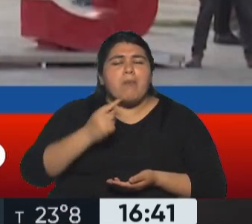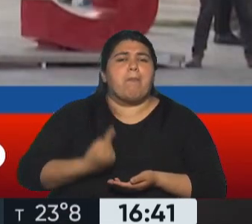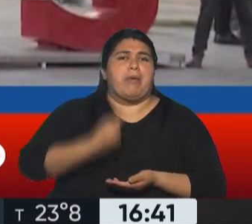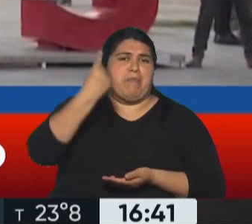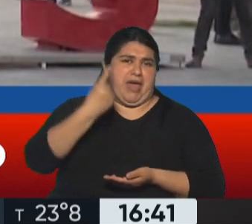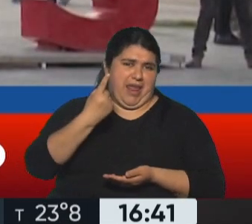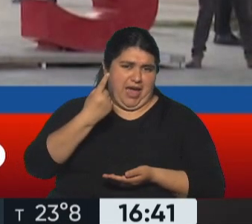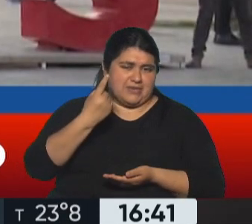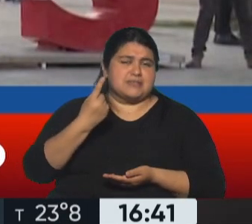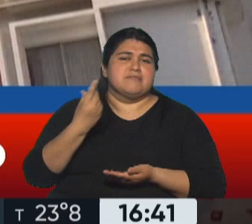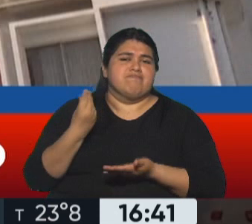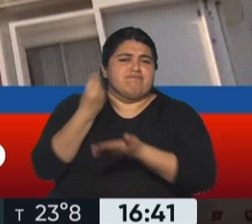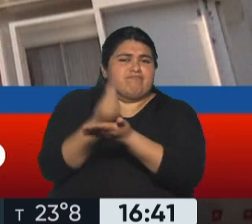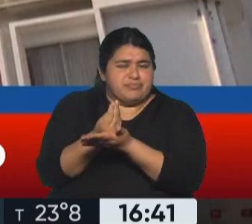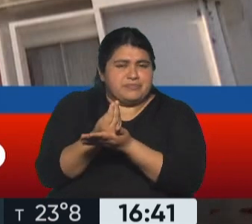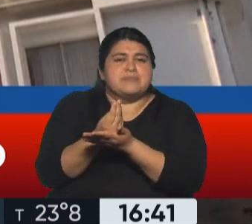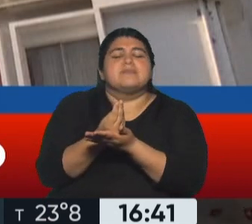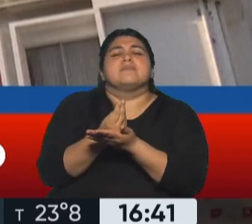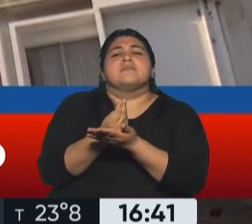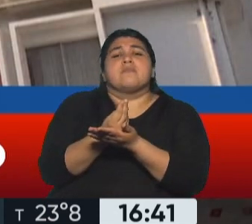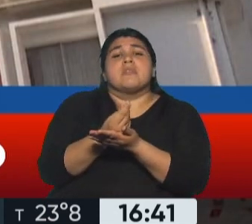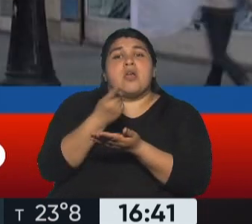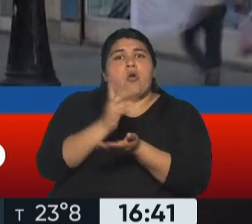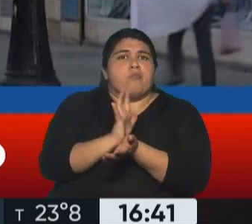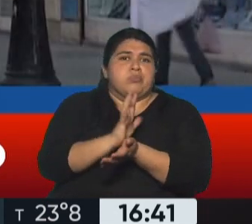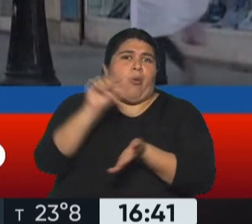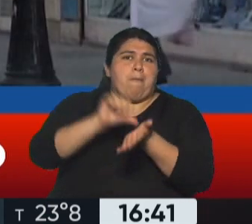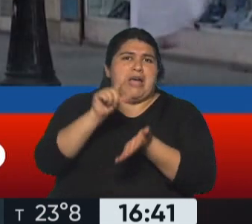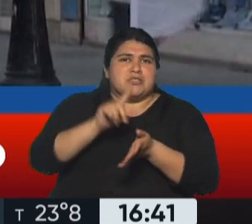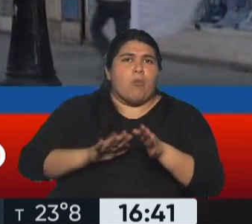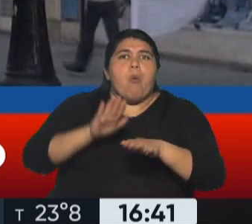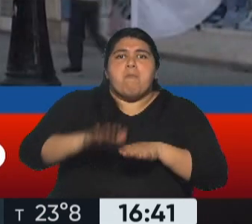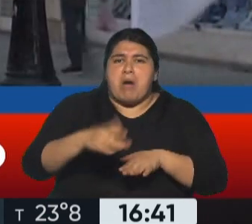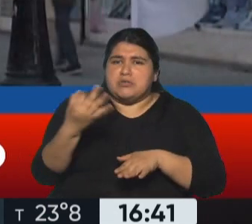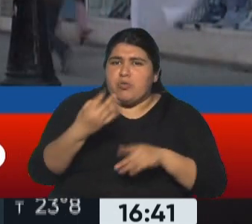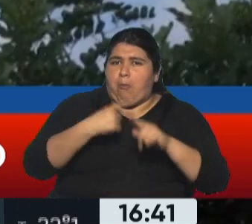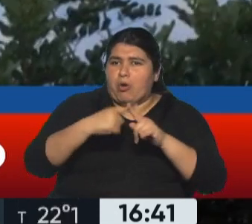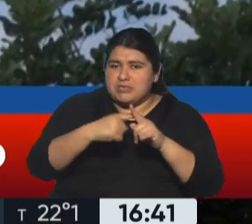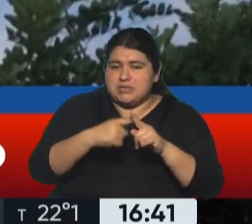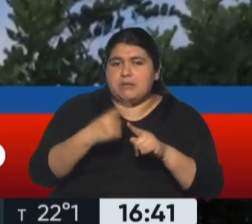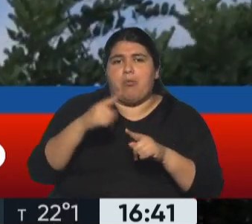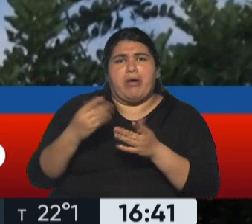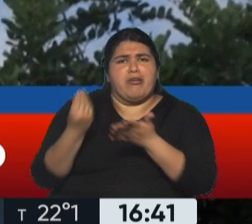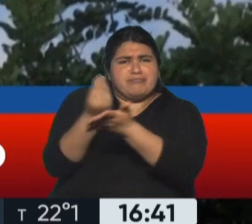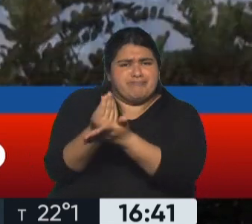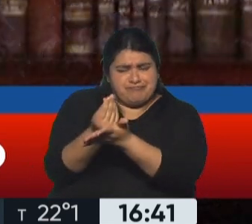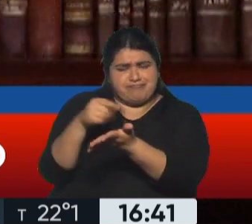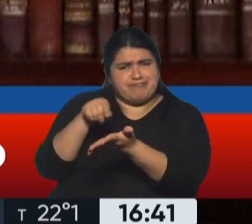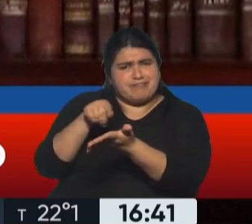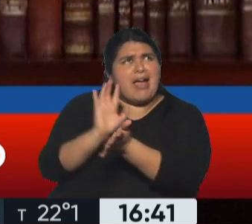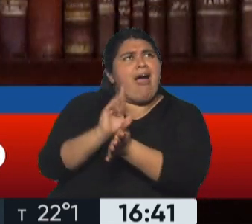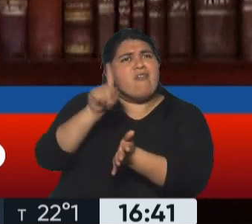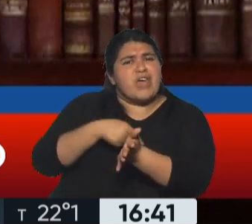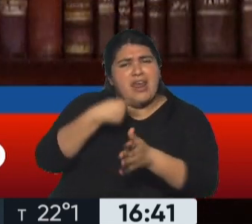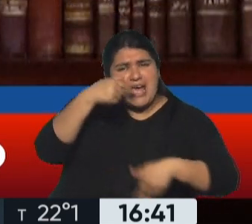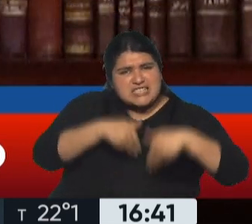cargo de premier en Túnez, un paso histórico para el país, pero teñido por los cuestionamientos a una designación que no surgió de una elección,